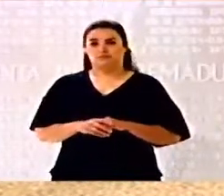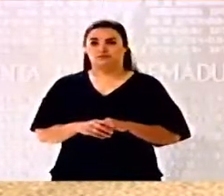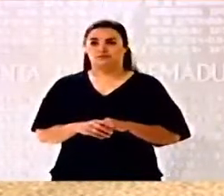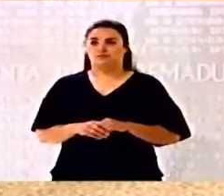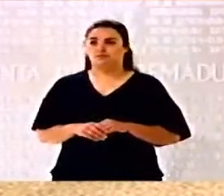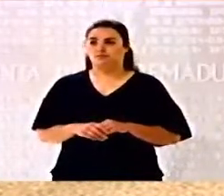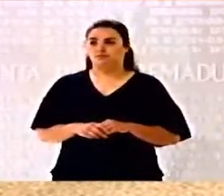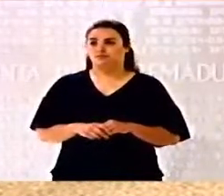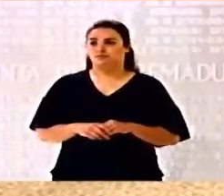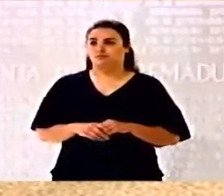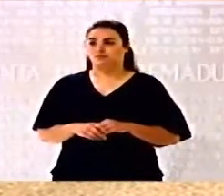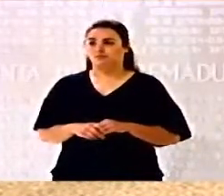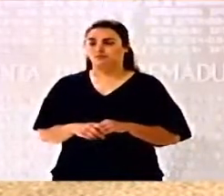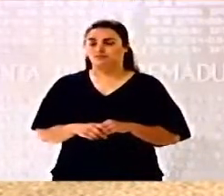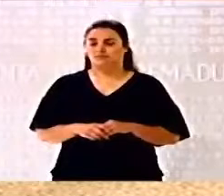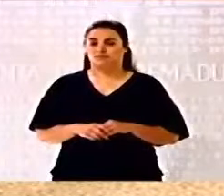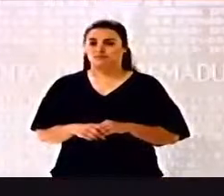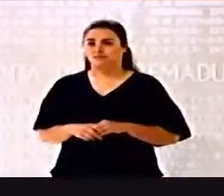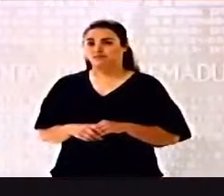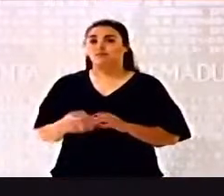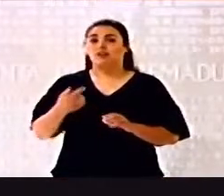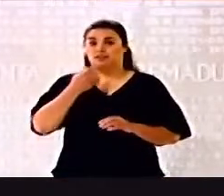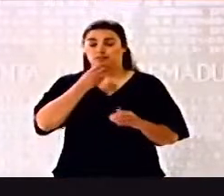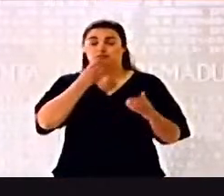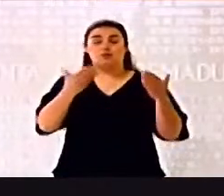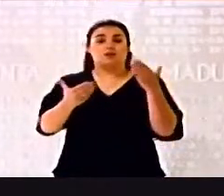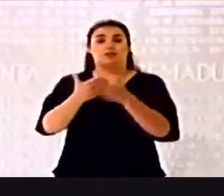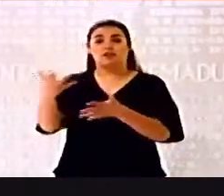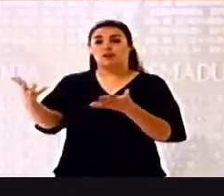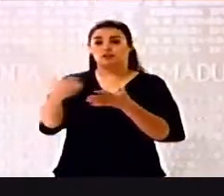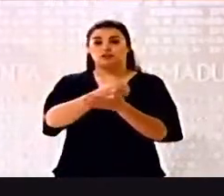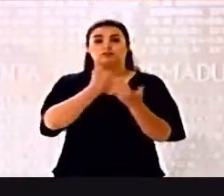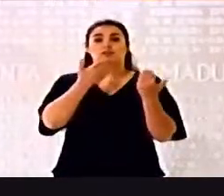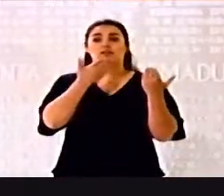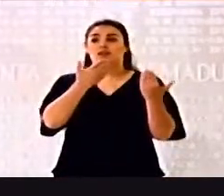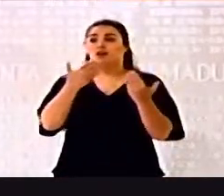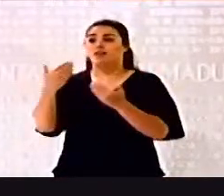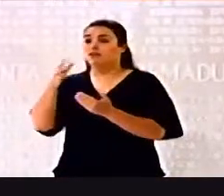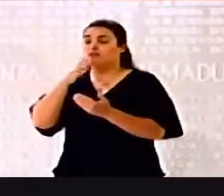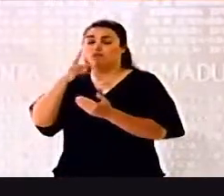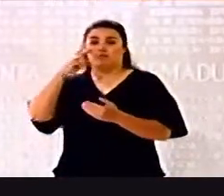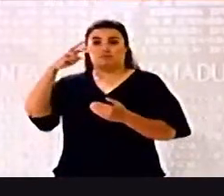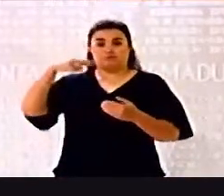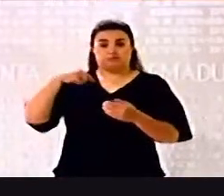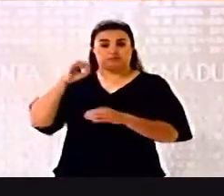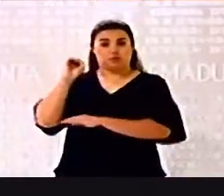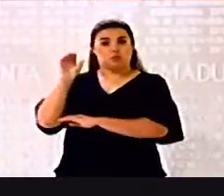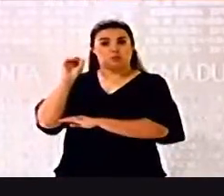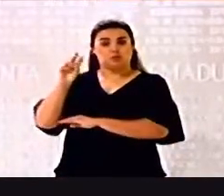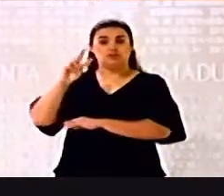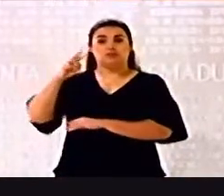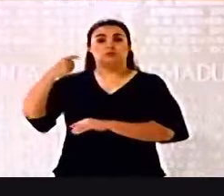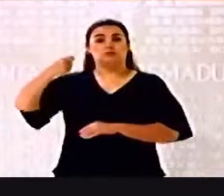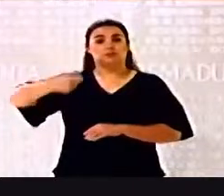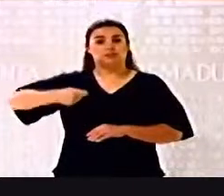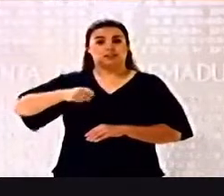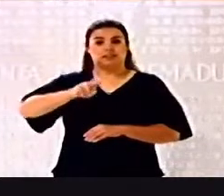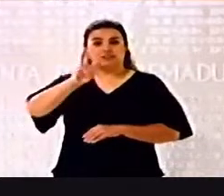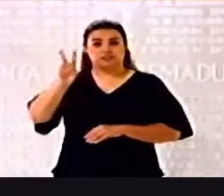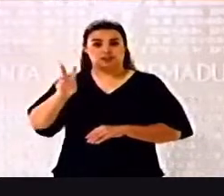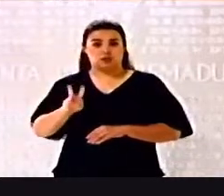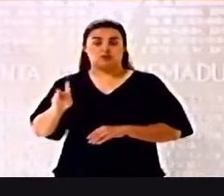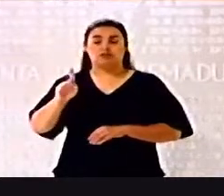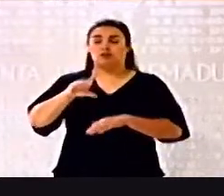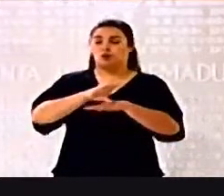Nada, no hay problema. Les decía, buenos días a todas y a todos. Gracias por acudir y seguir la comparecencia de esta Vicepresidencia Segunda